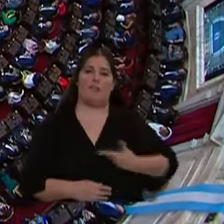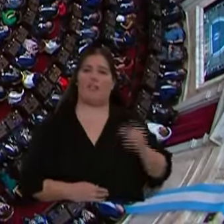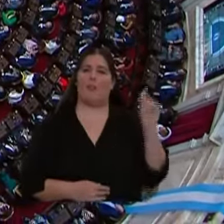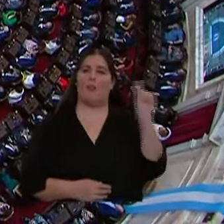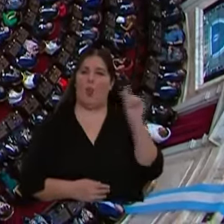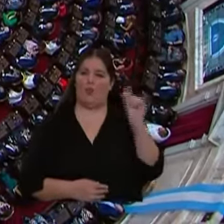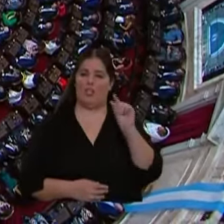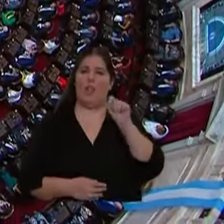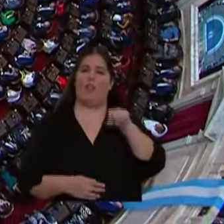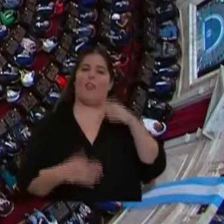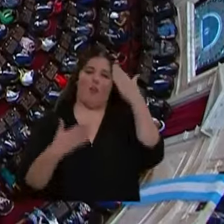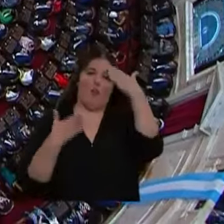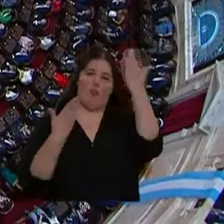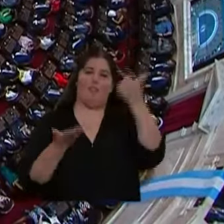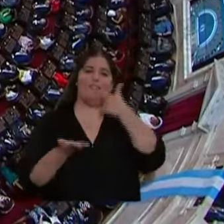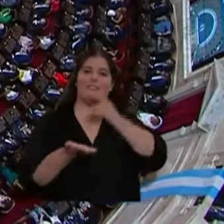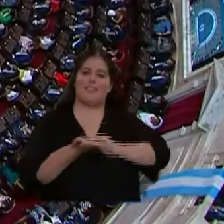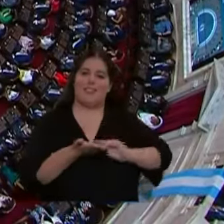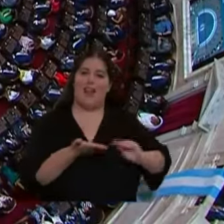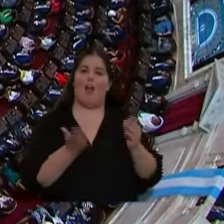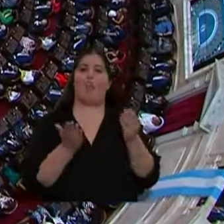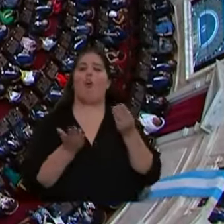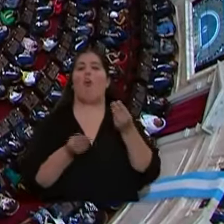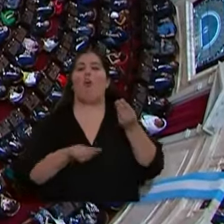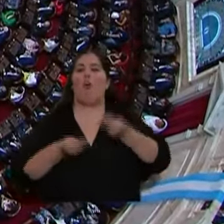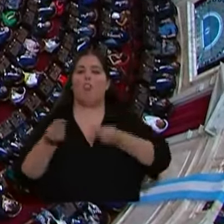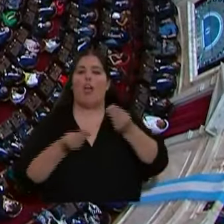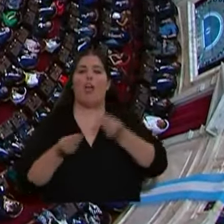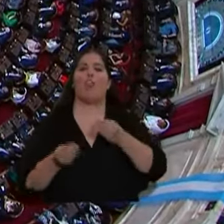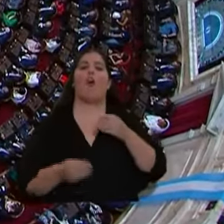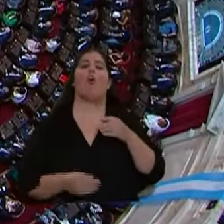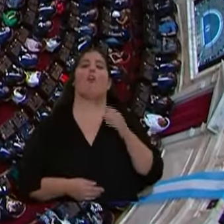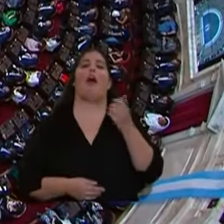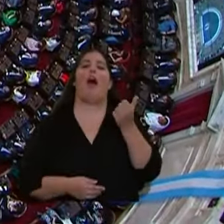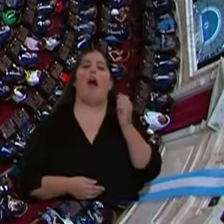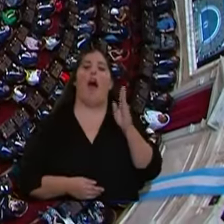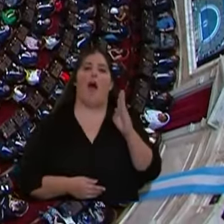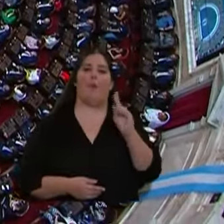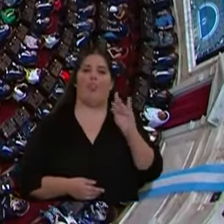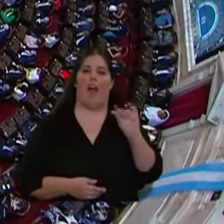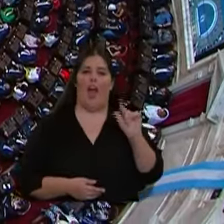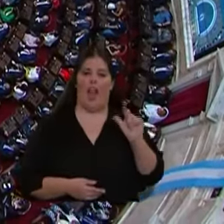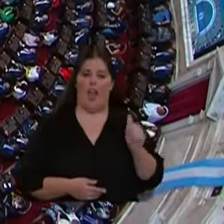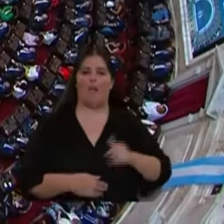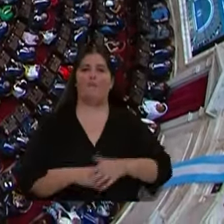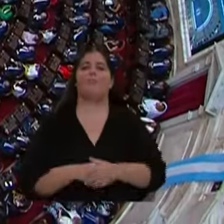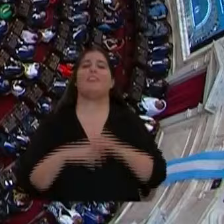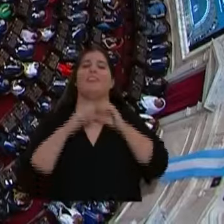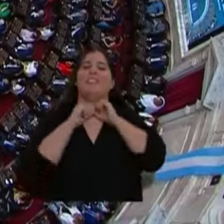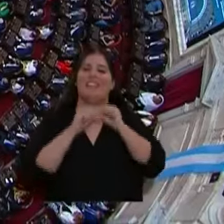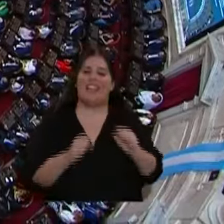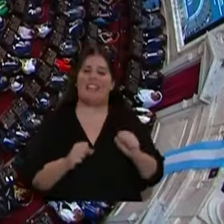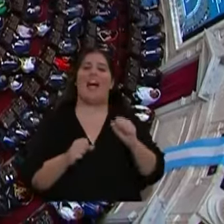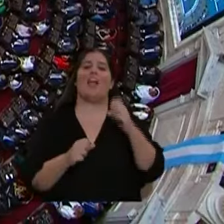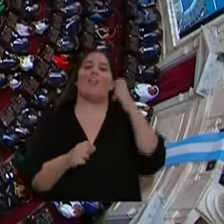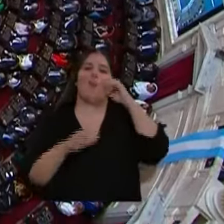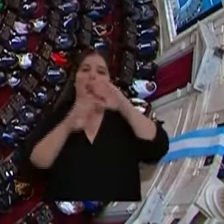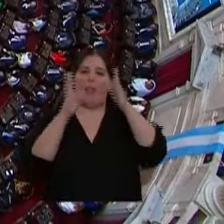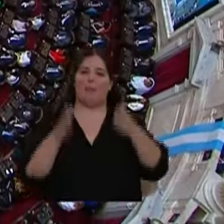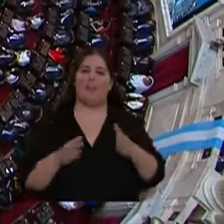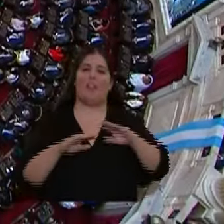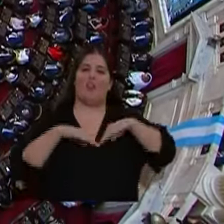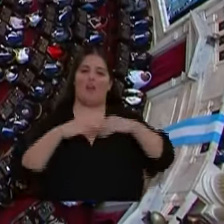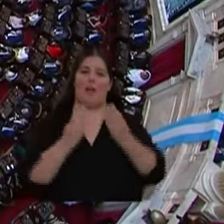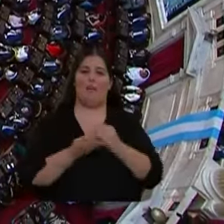Provisional del Honorable Senado, contador Bartolomé Esteban Abdala. El señor Secretario Parlamentario de la